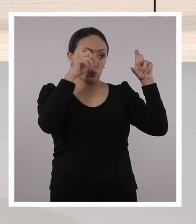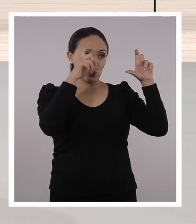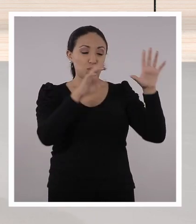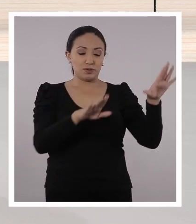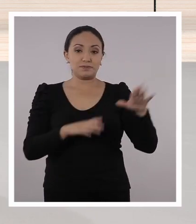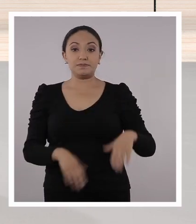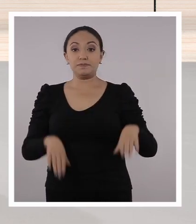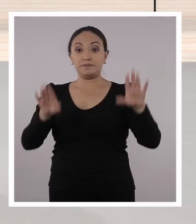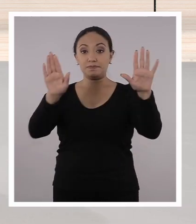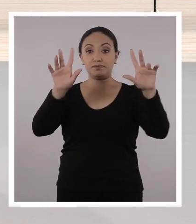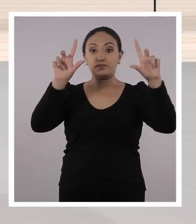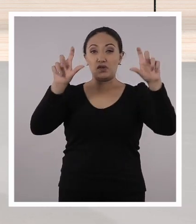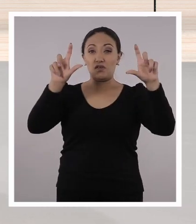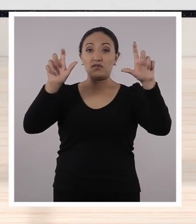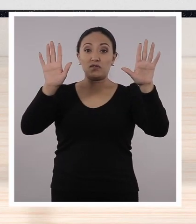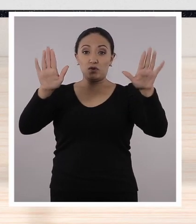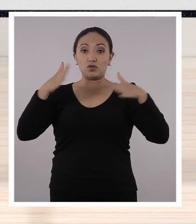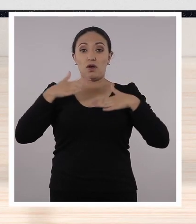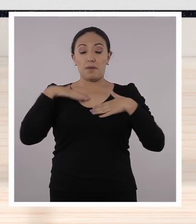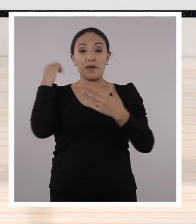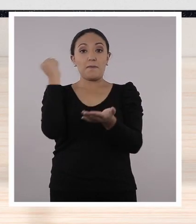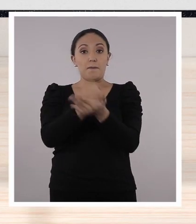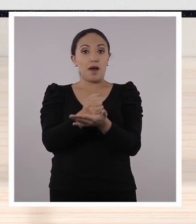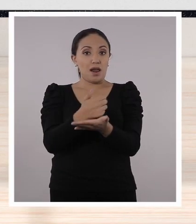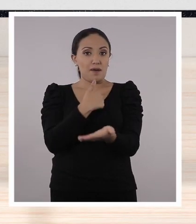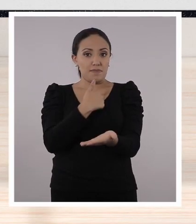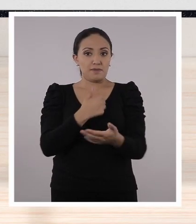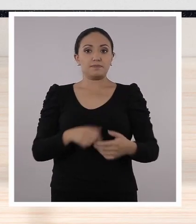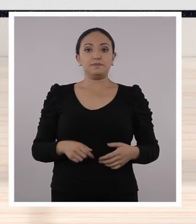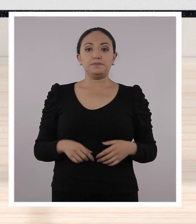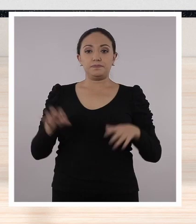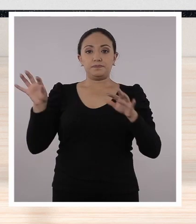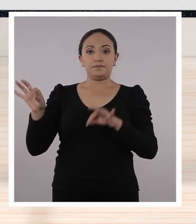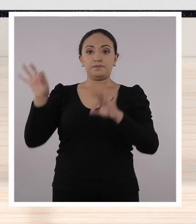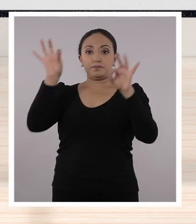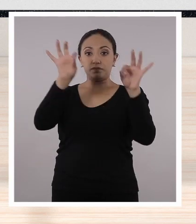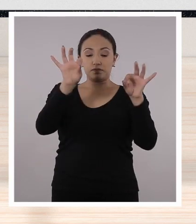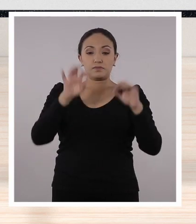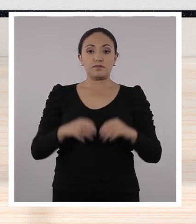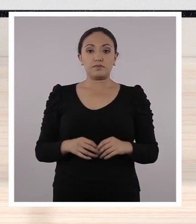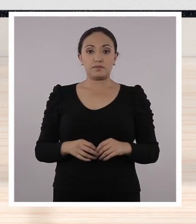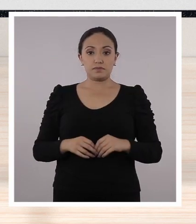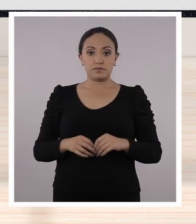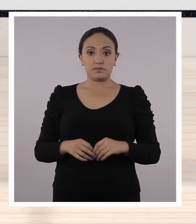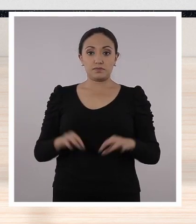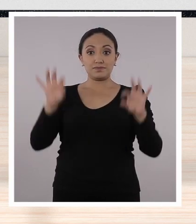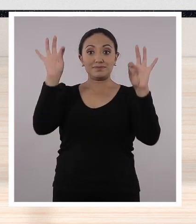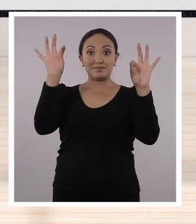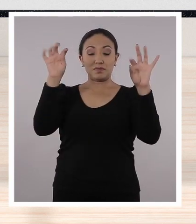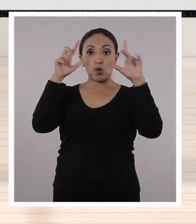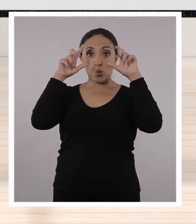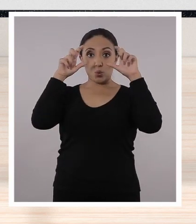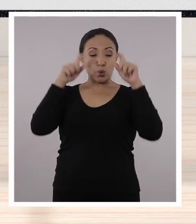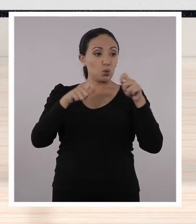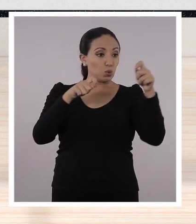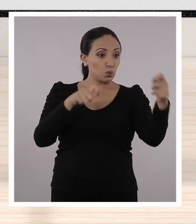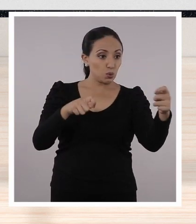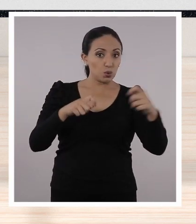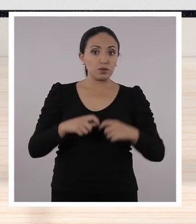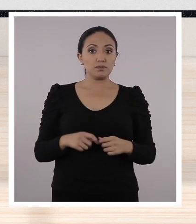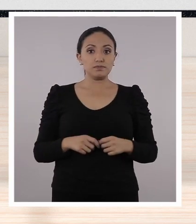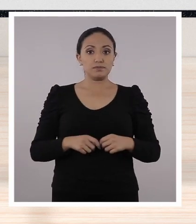justamente unas fotos para mostrarle un poquito de esas cosas que a mí me marcaron un montón. Mire, profe, mire esta foto.